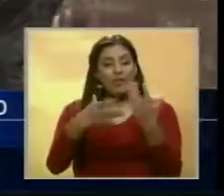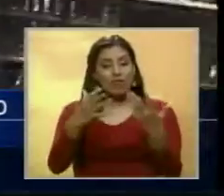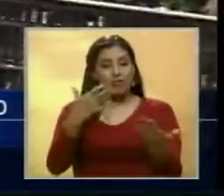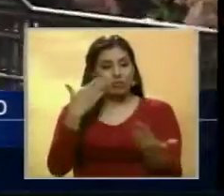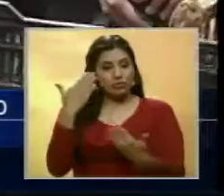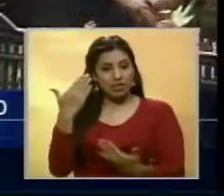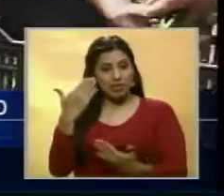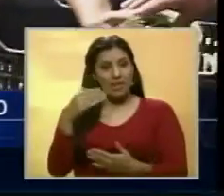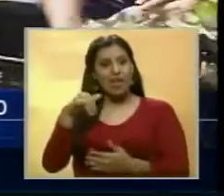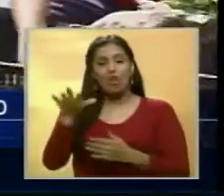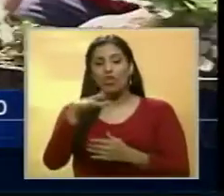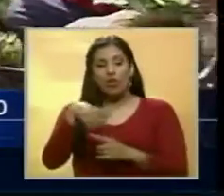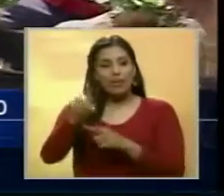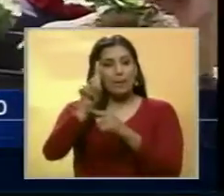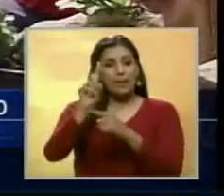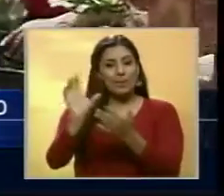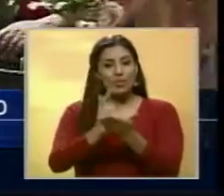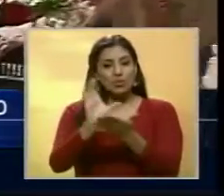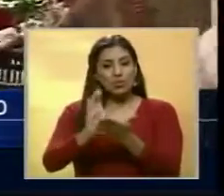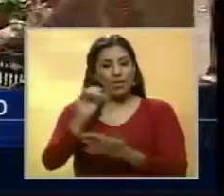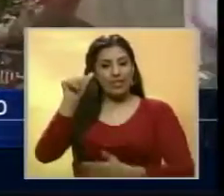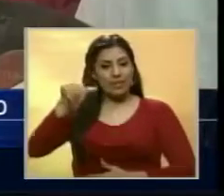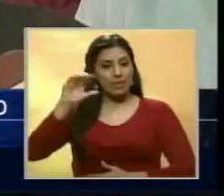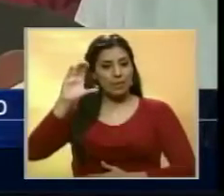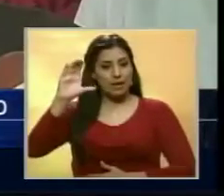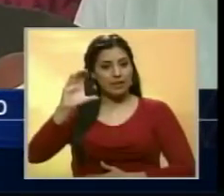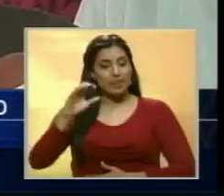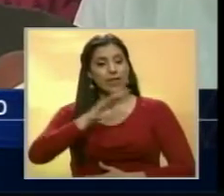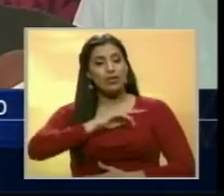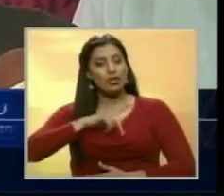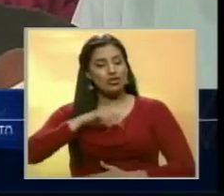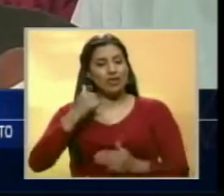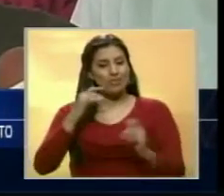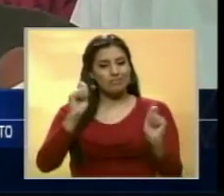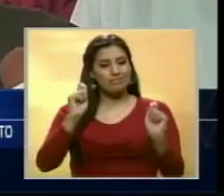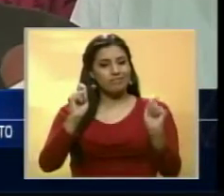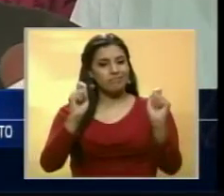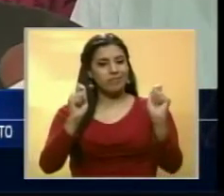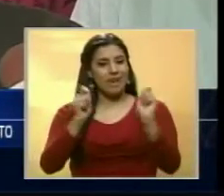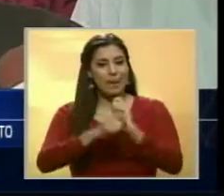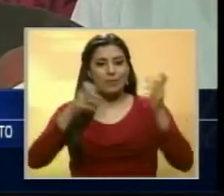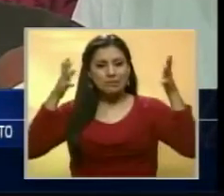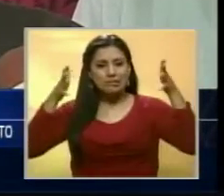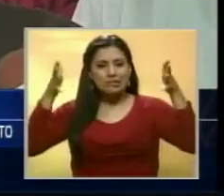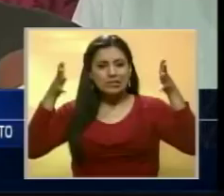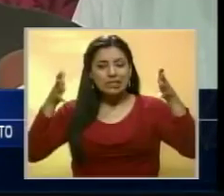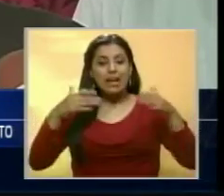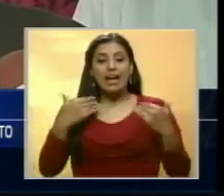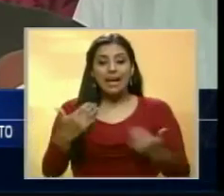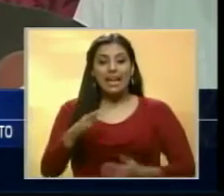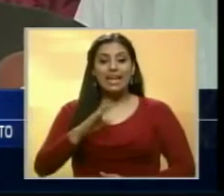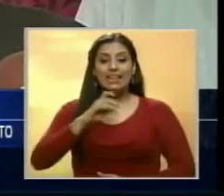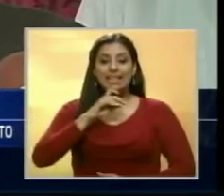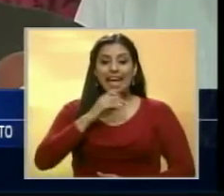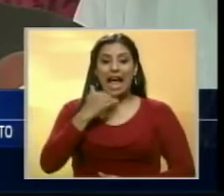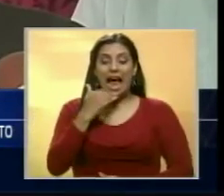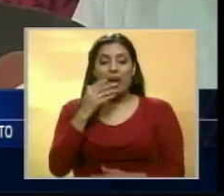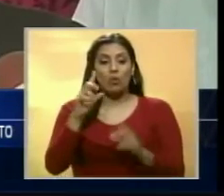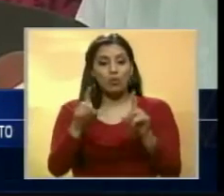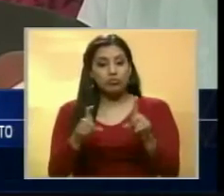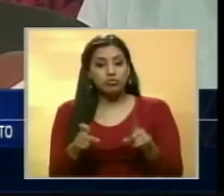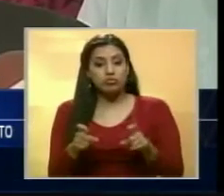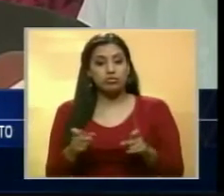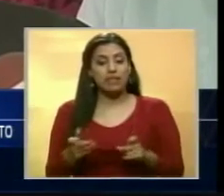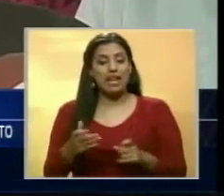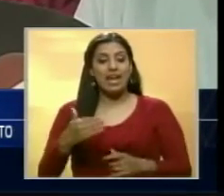y hortalizas en las principales ciudades del país. Estamos cambiando nociones importantes que tienen que ver con una agricultura